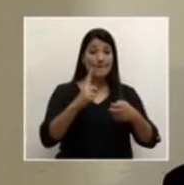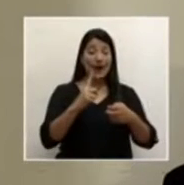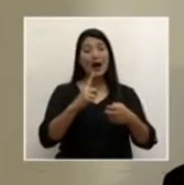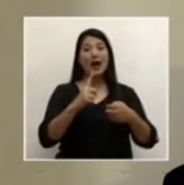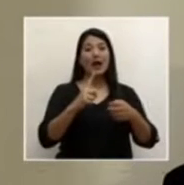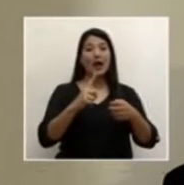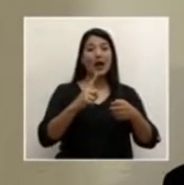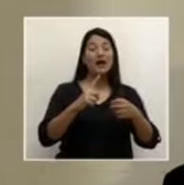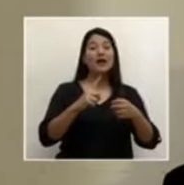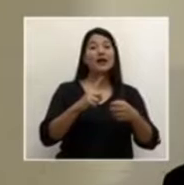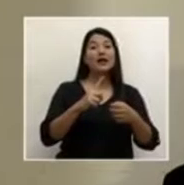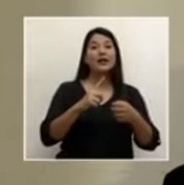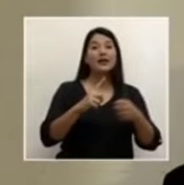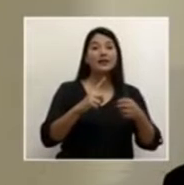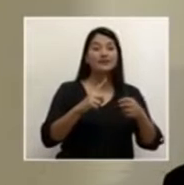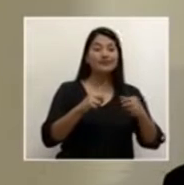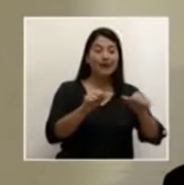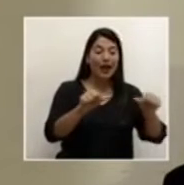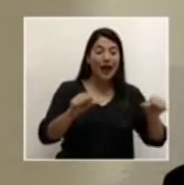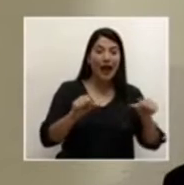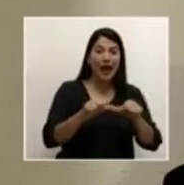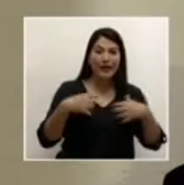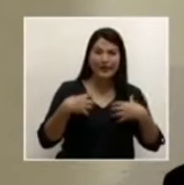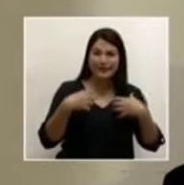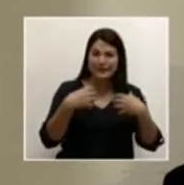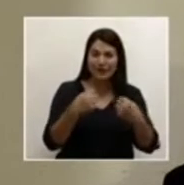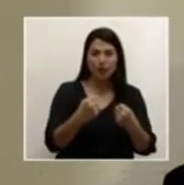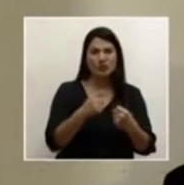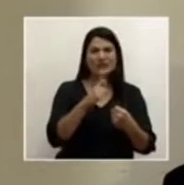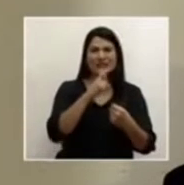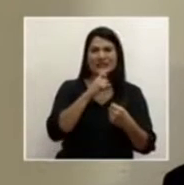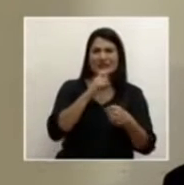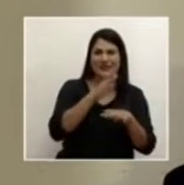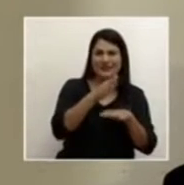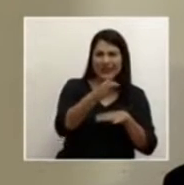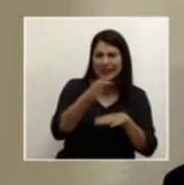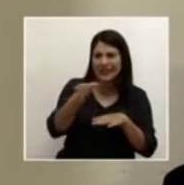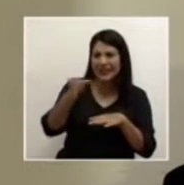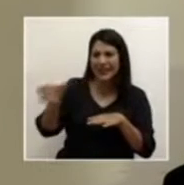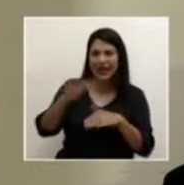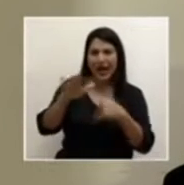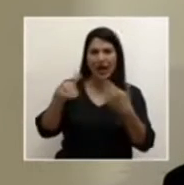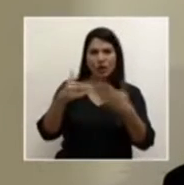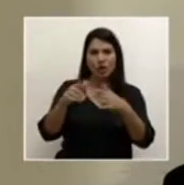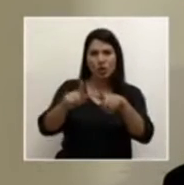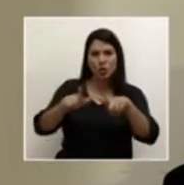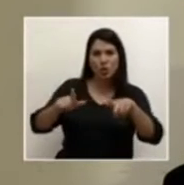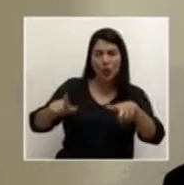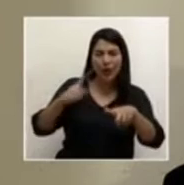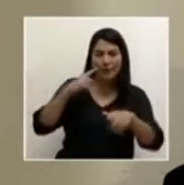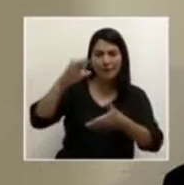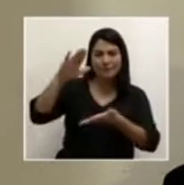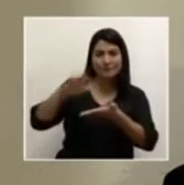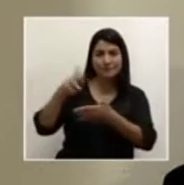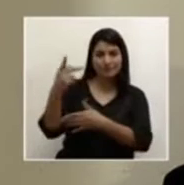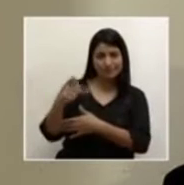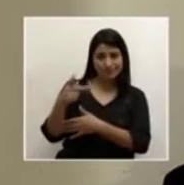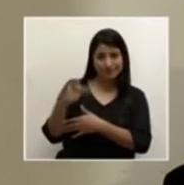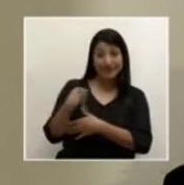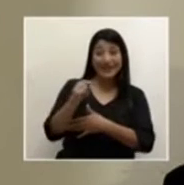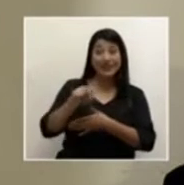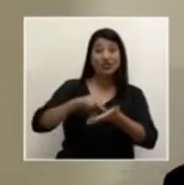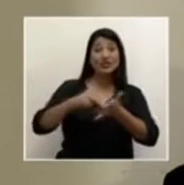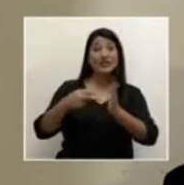despliegue operativo para darle seguimiento a todos los nexos. Y eso se suma al riesgo siempre latente de que se establezca una transmisión ampliada a